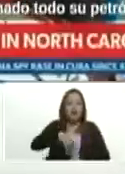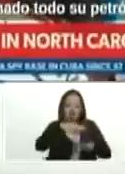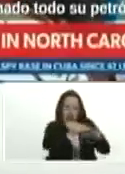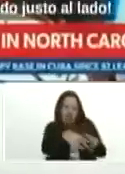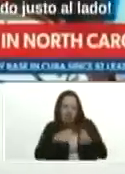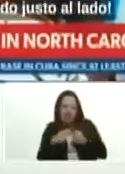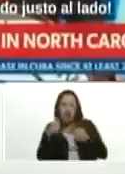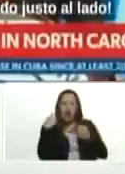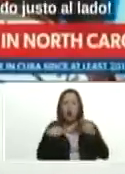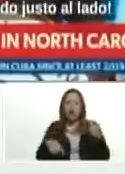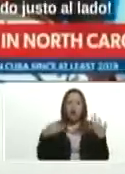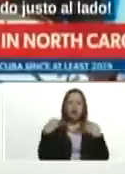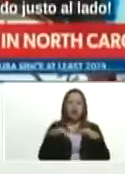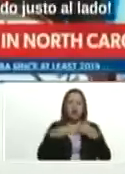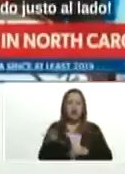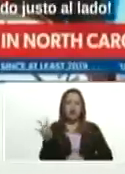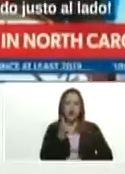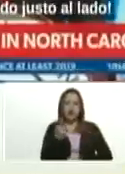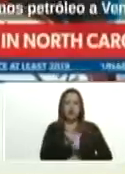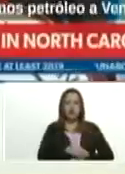riquezas naturales de Venezuela.